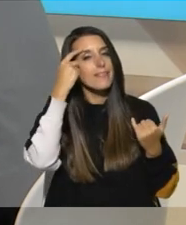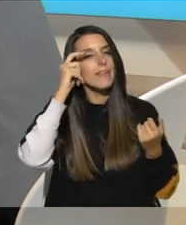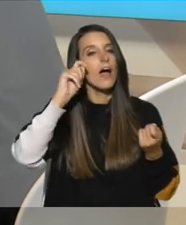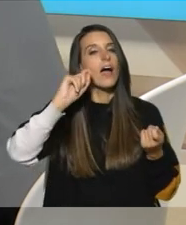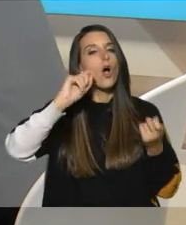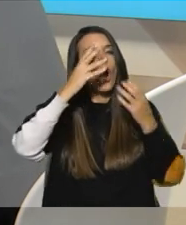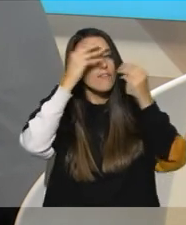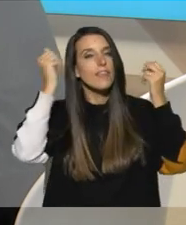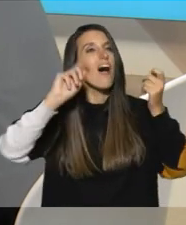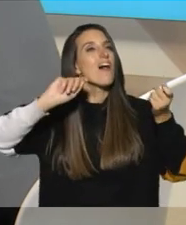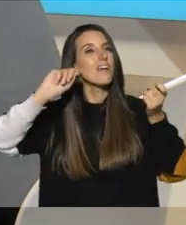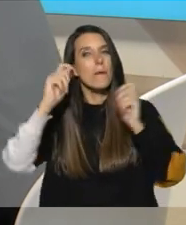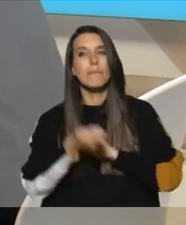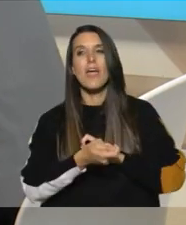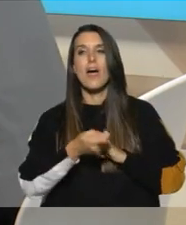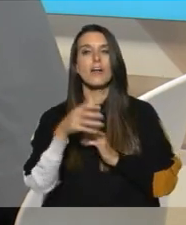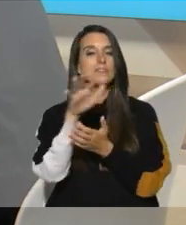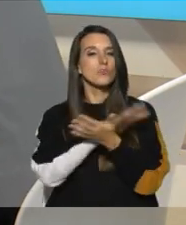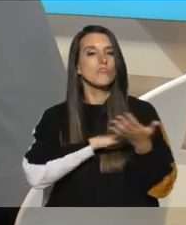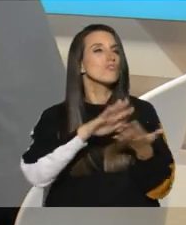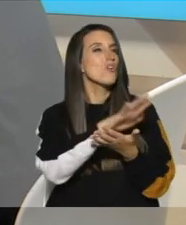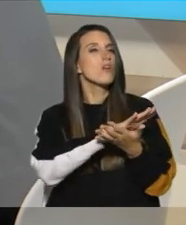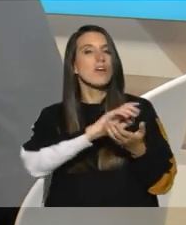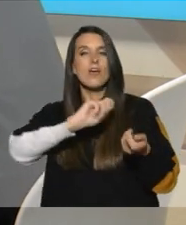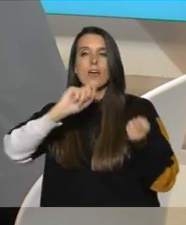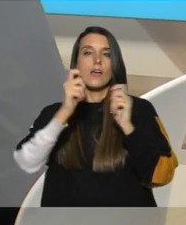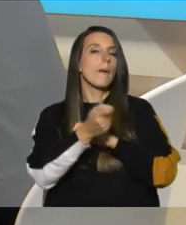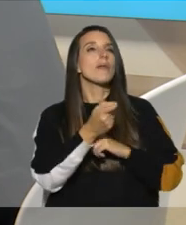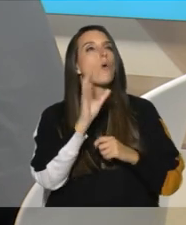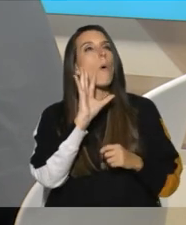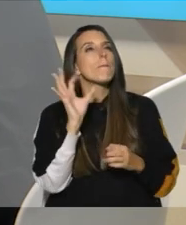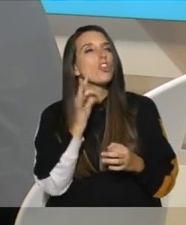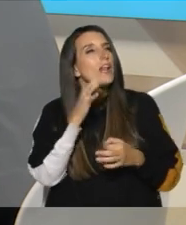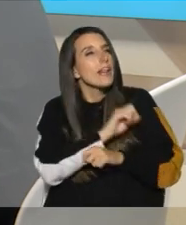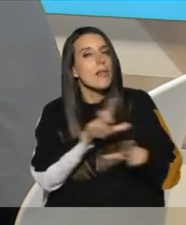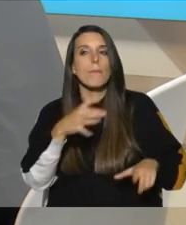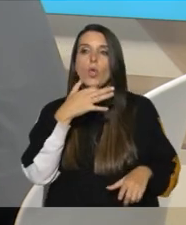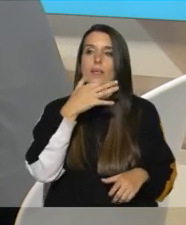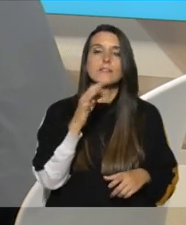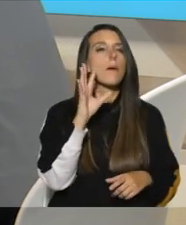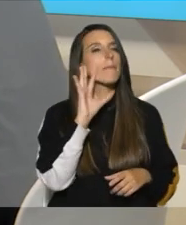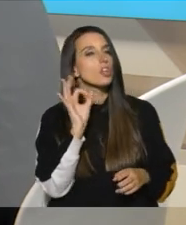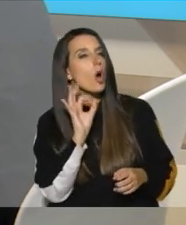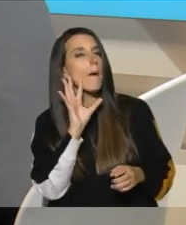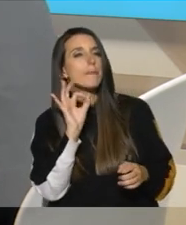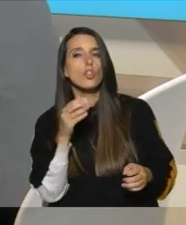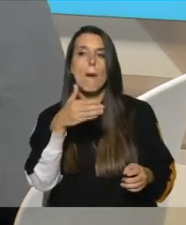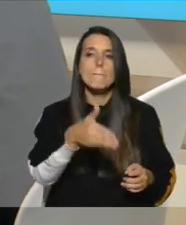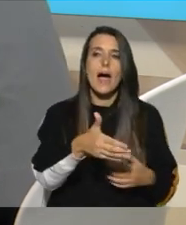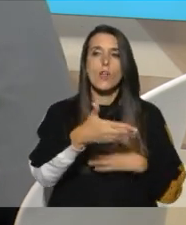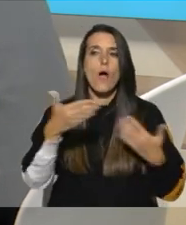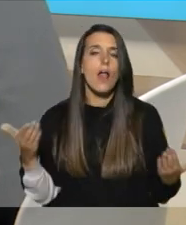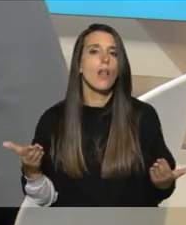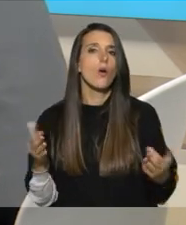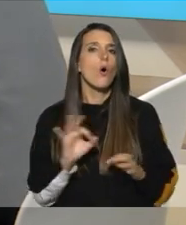página de todo esto que pasó, que pueda haber un perdón sincero entre las partes, o